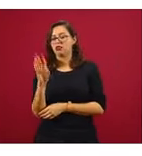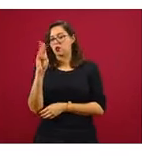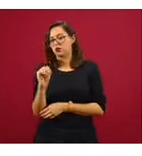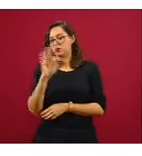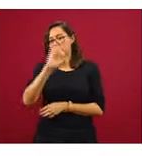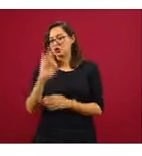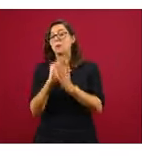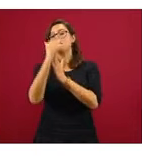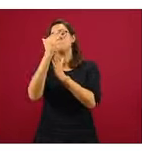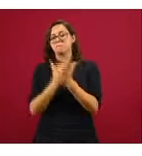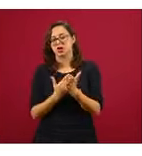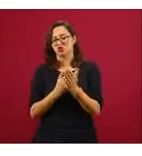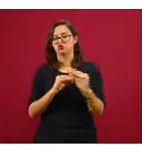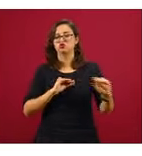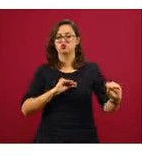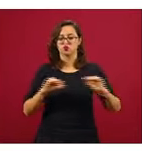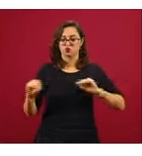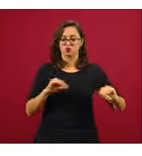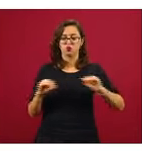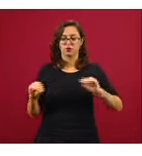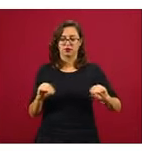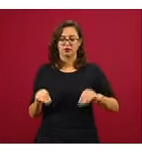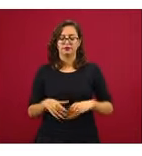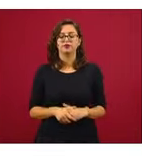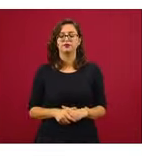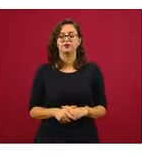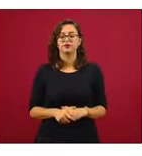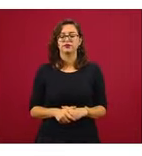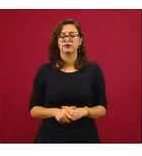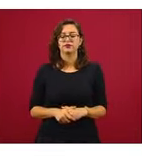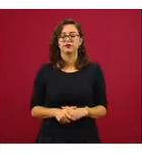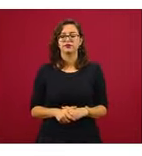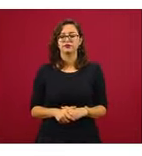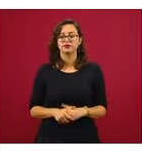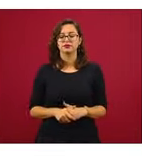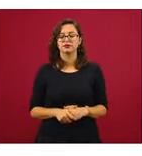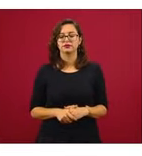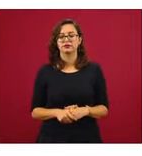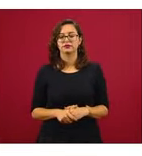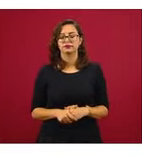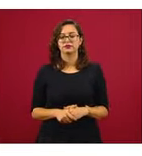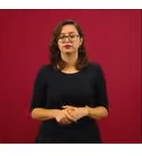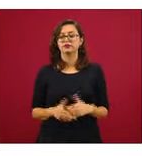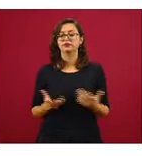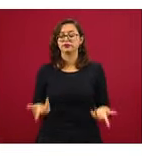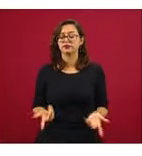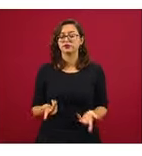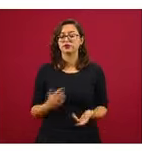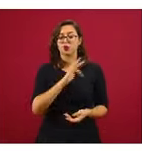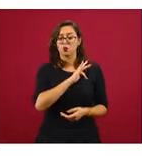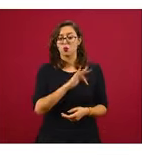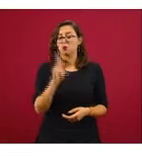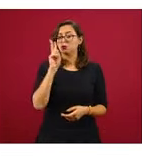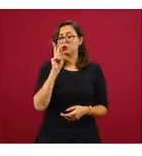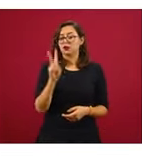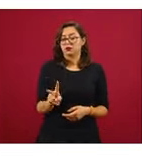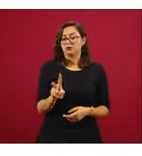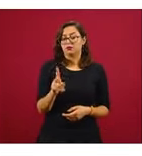la disminución de la movilidad. Esto de lo que nos habla, y como pueden estar viendo